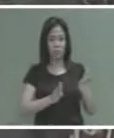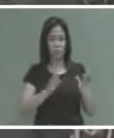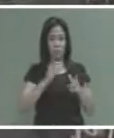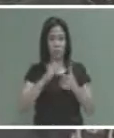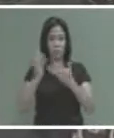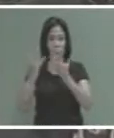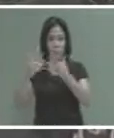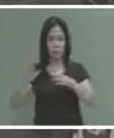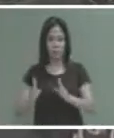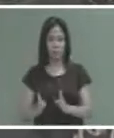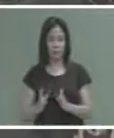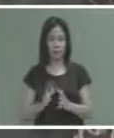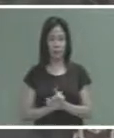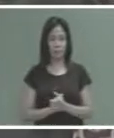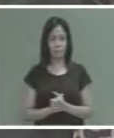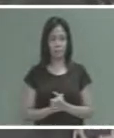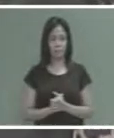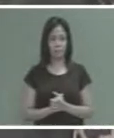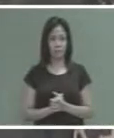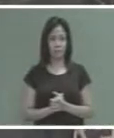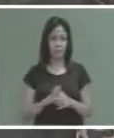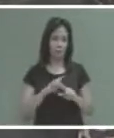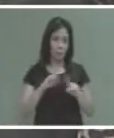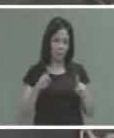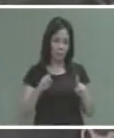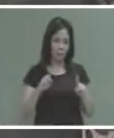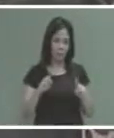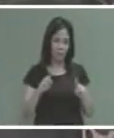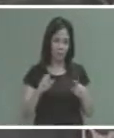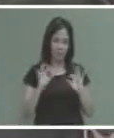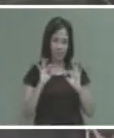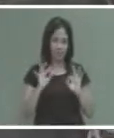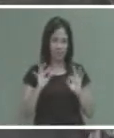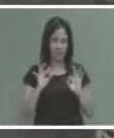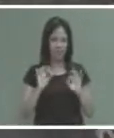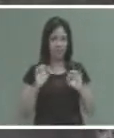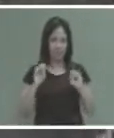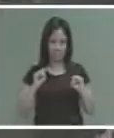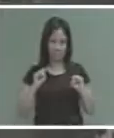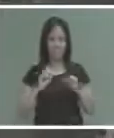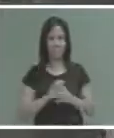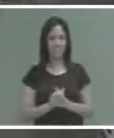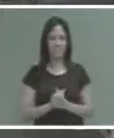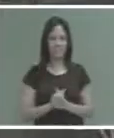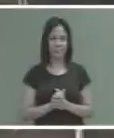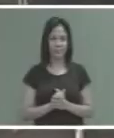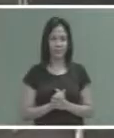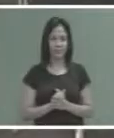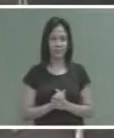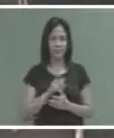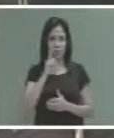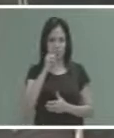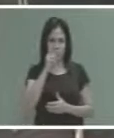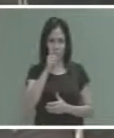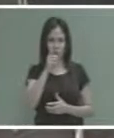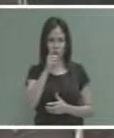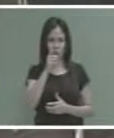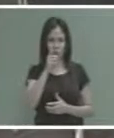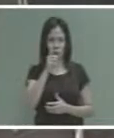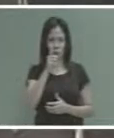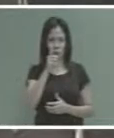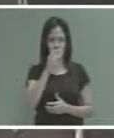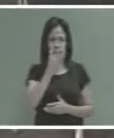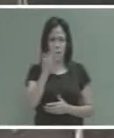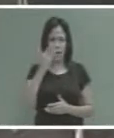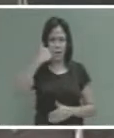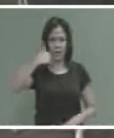Y es bueno saber que eso ocurrió. Así que yo pienso, tú que has encarnizado lo que